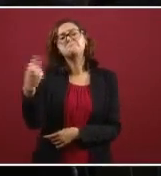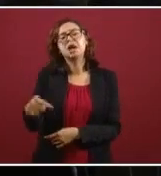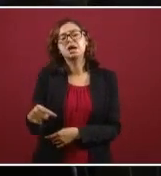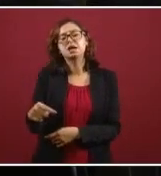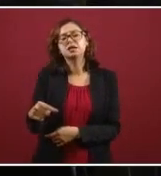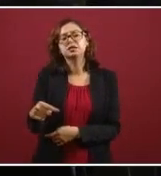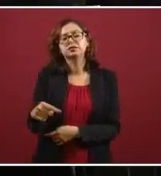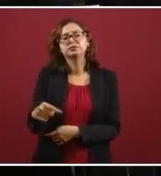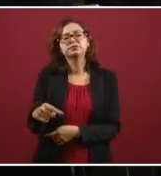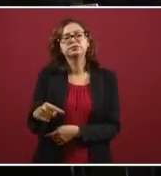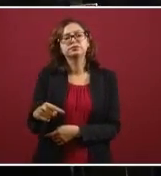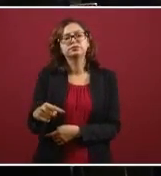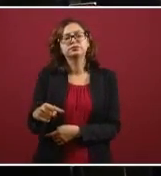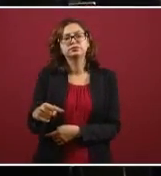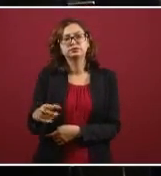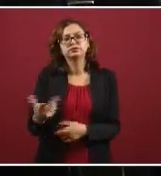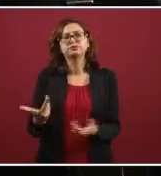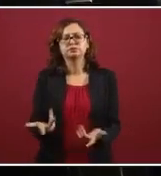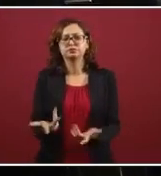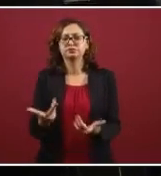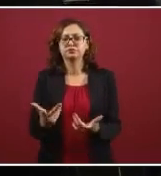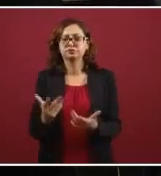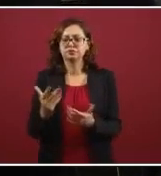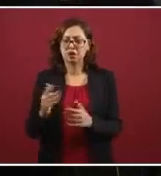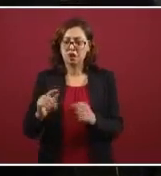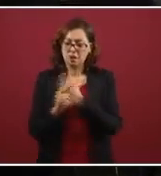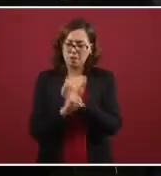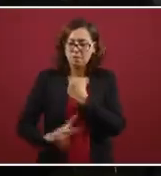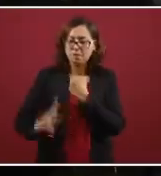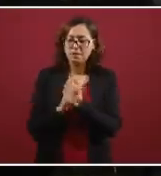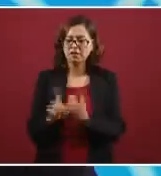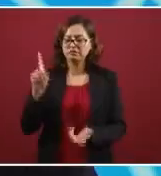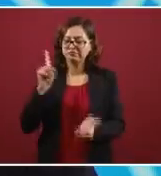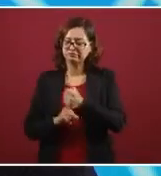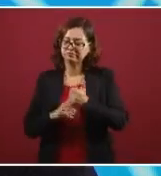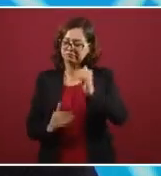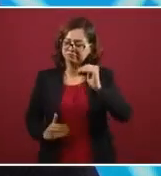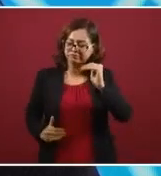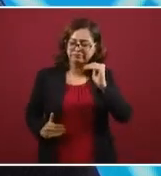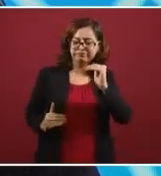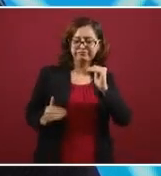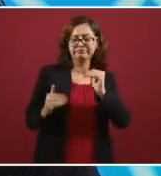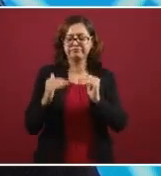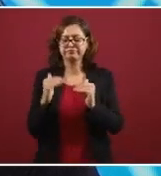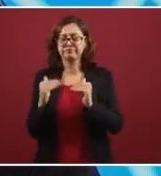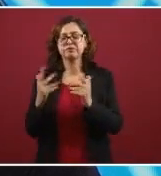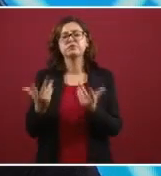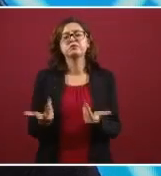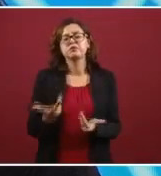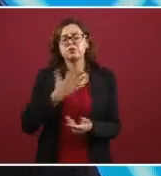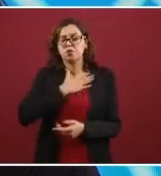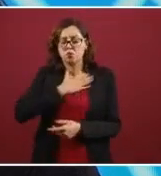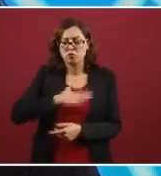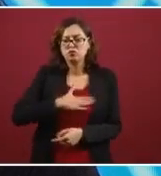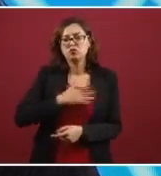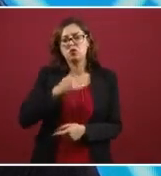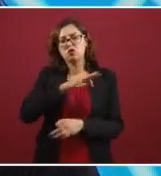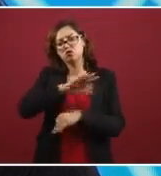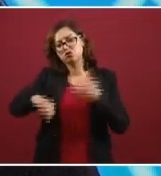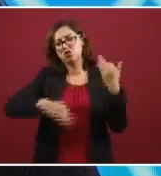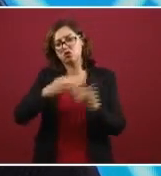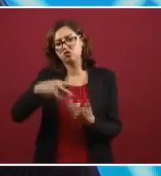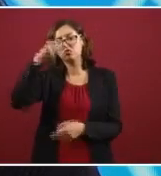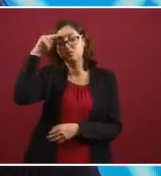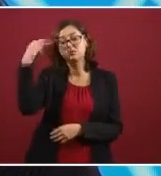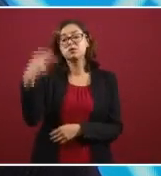de lograr construir un país menos desigual y más justo para todas y todos los mexicanos, también podamos consagrar